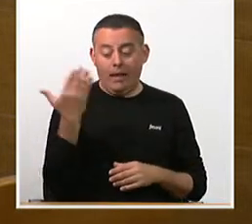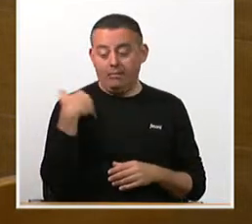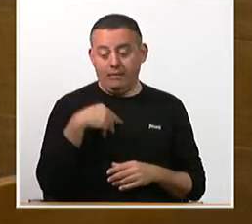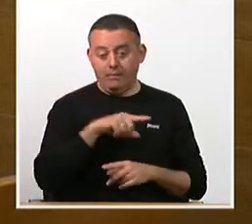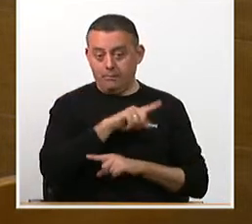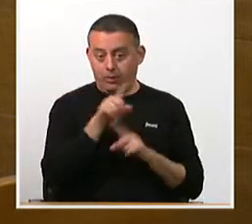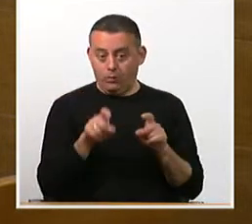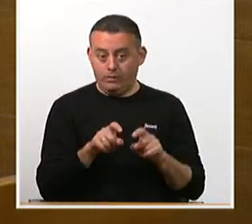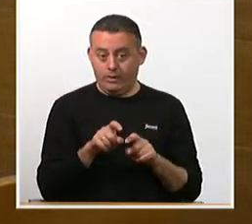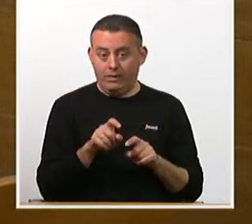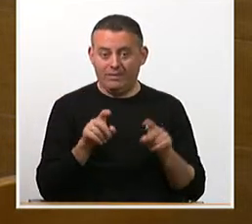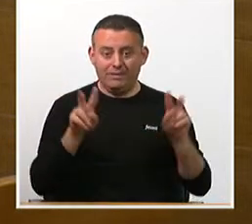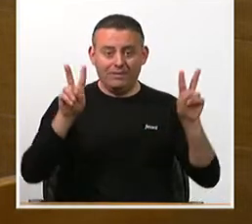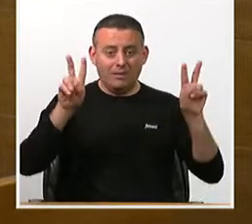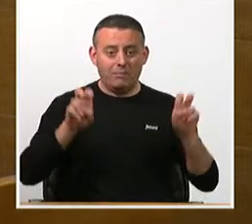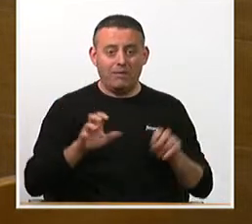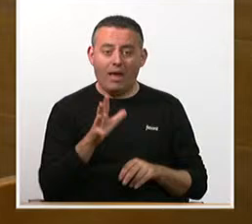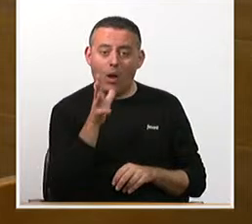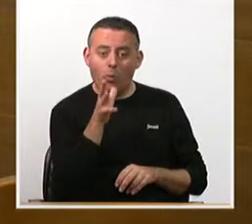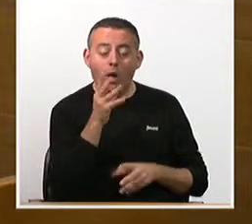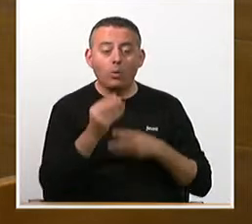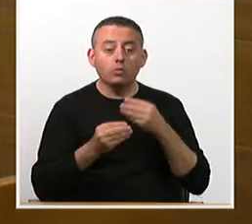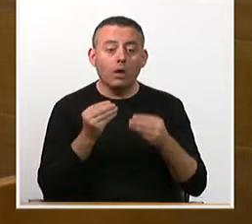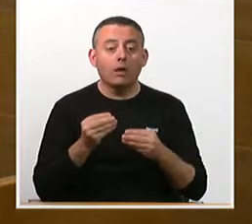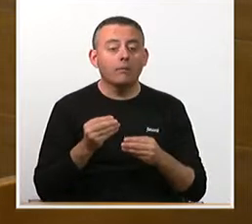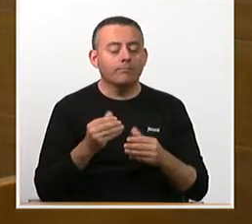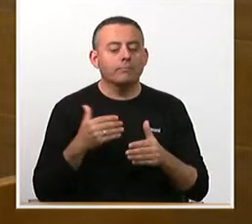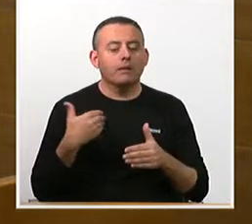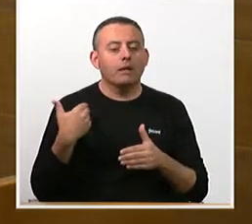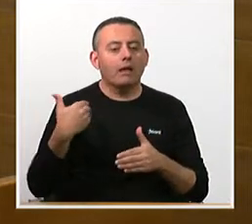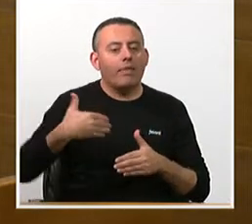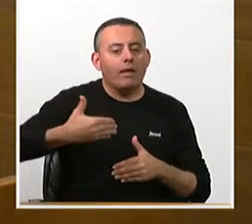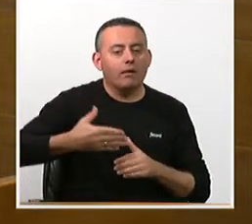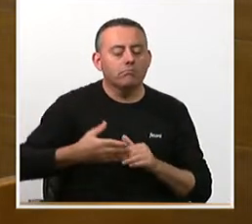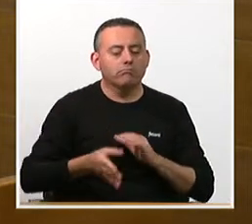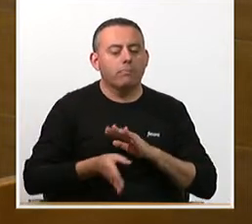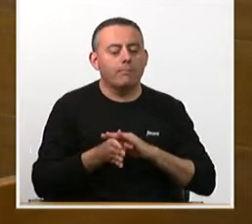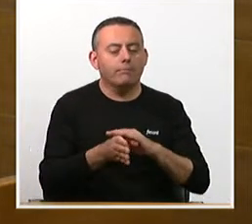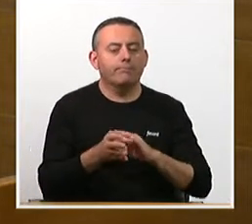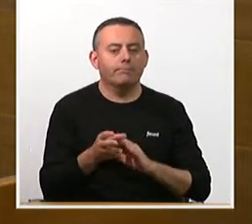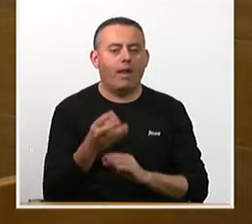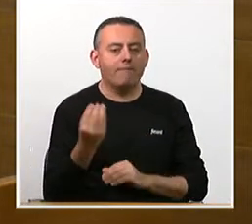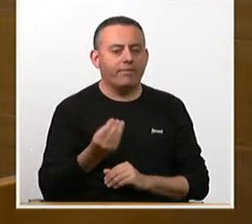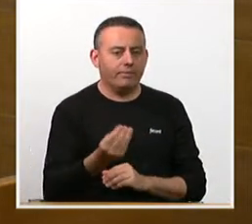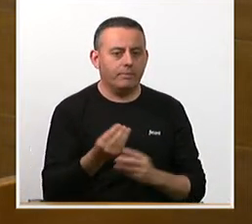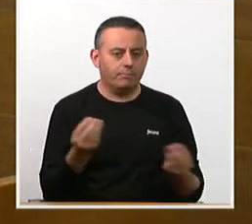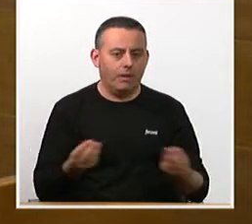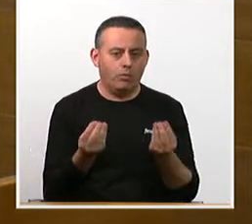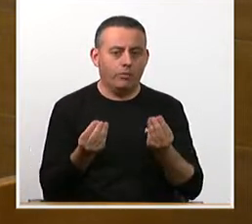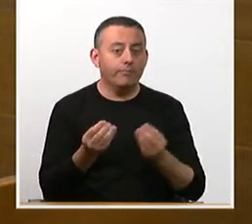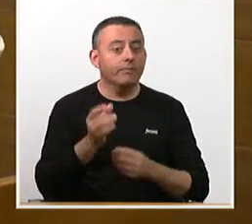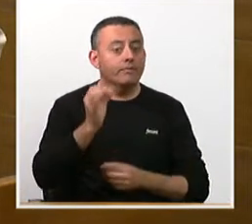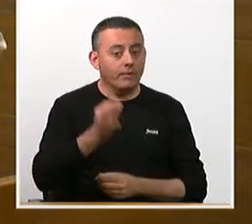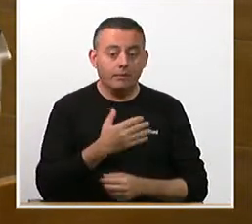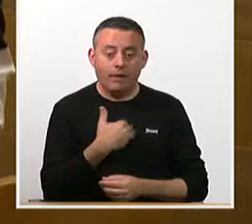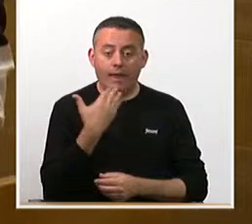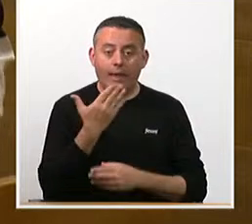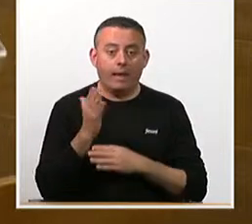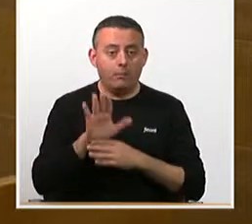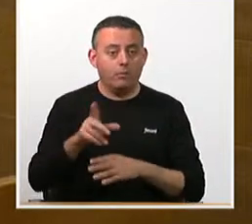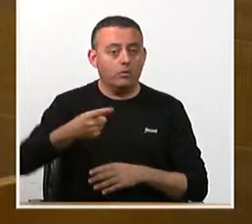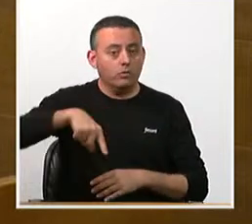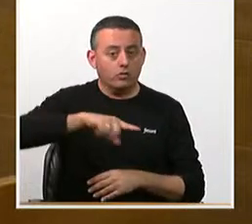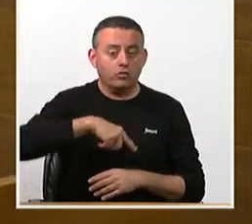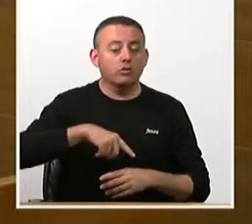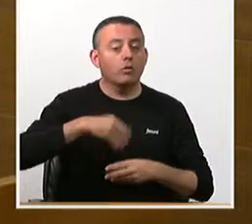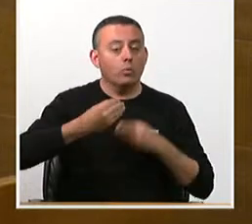pregunta cada vez más eficiente y bien Es cierto que que somos ejemplo de reutilización lo he dicho Ya ahora le doy otro